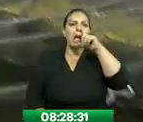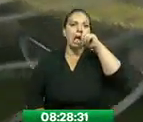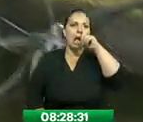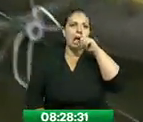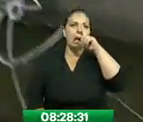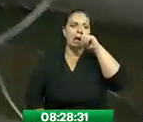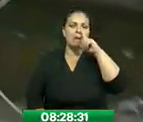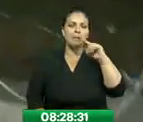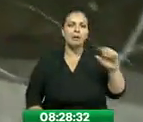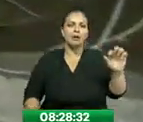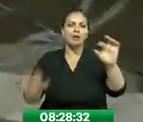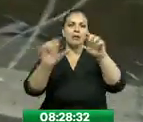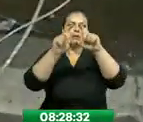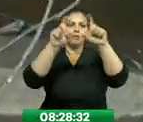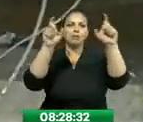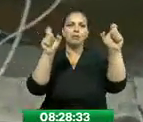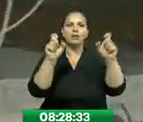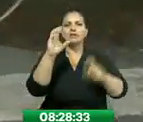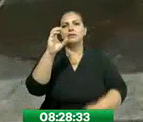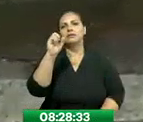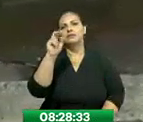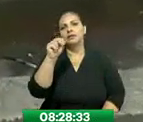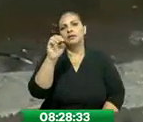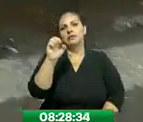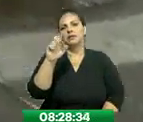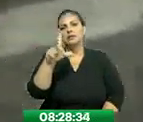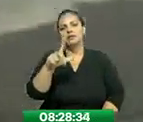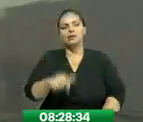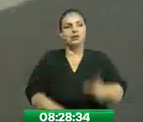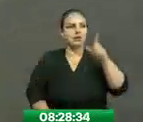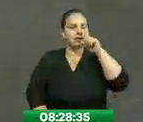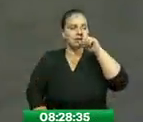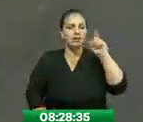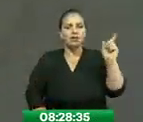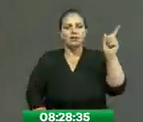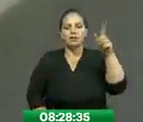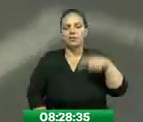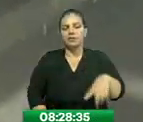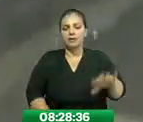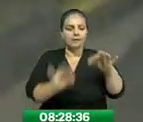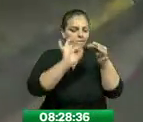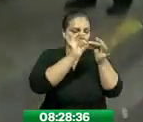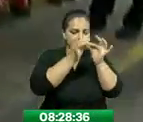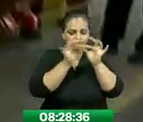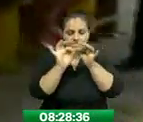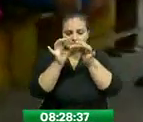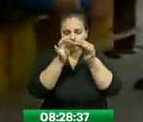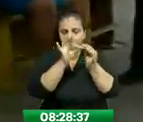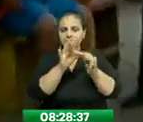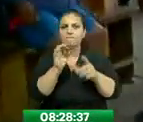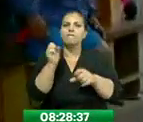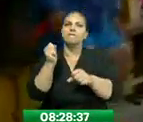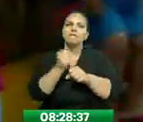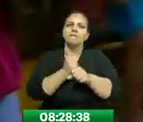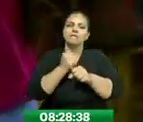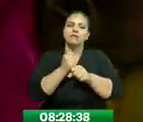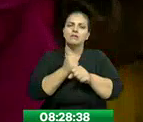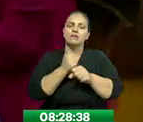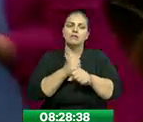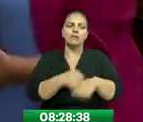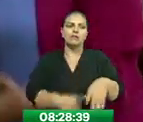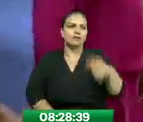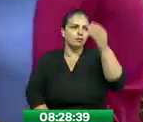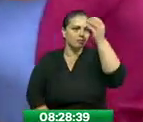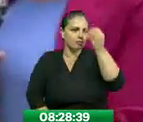CENEL, quienes están trabajando al respecto de retirar estos cables para evitar inconvenientes o algún altercado con la ciudadanía. Buenos días, por